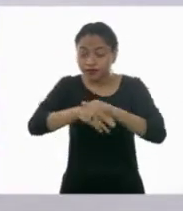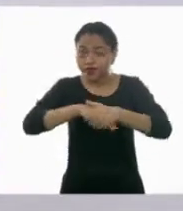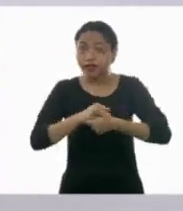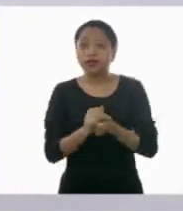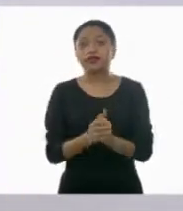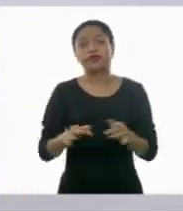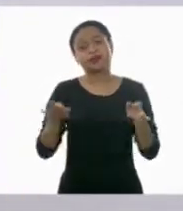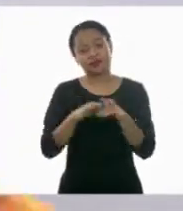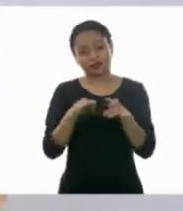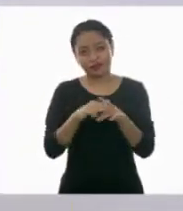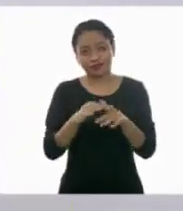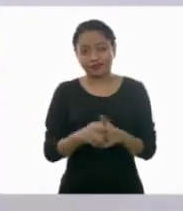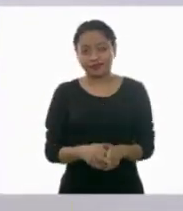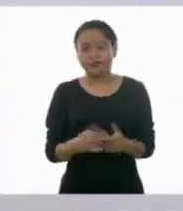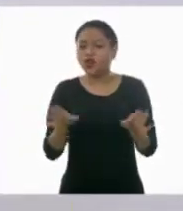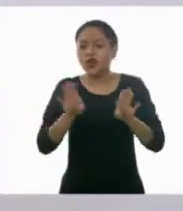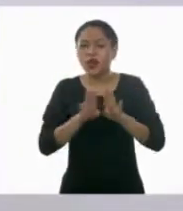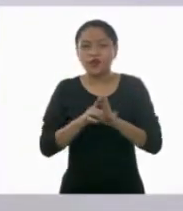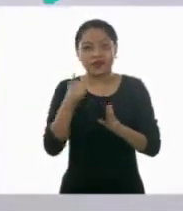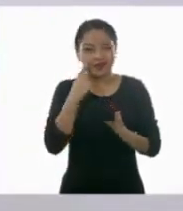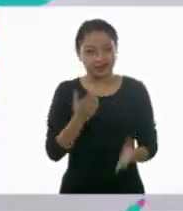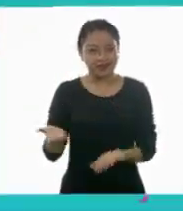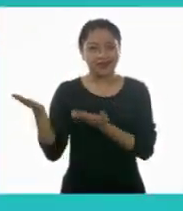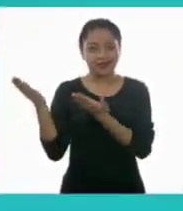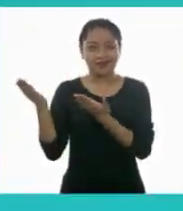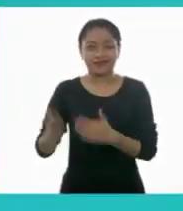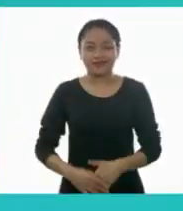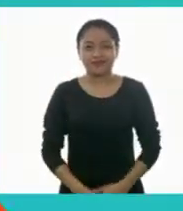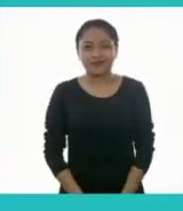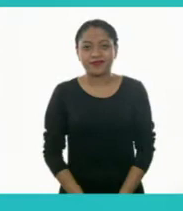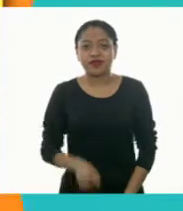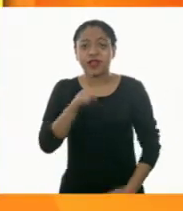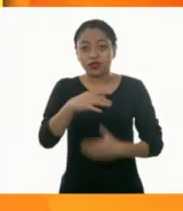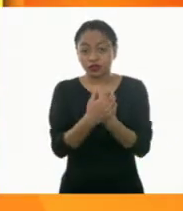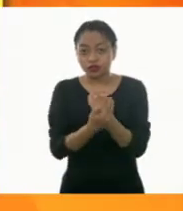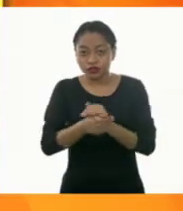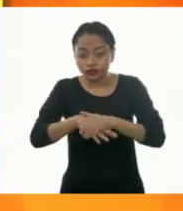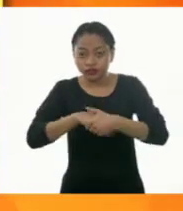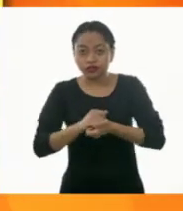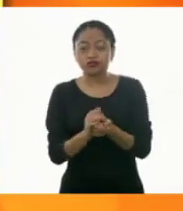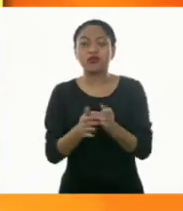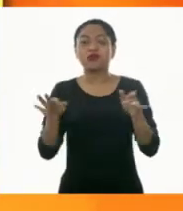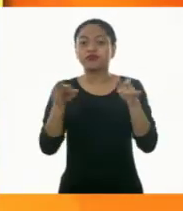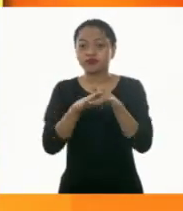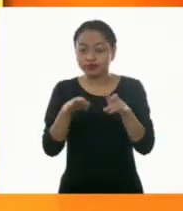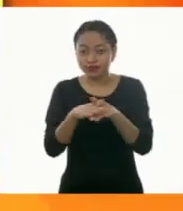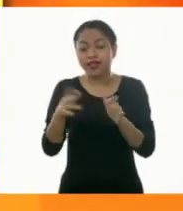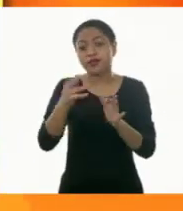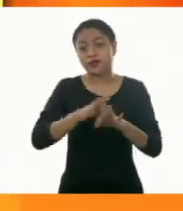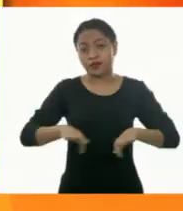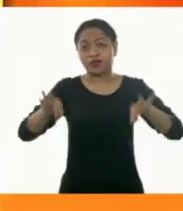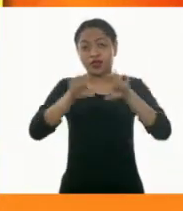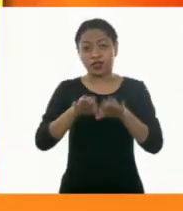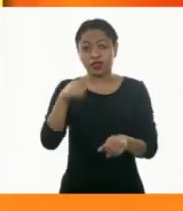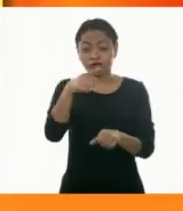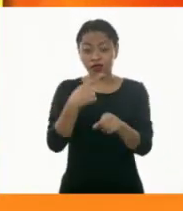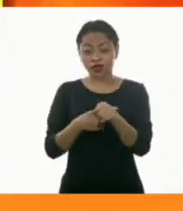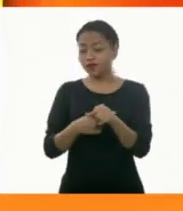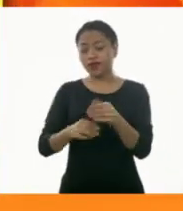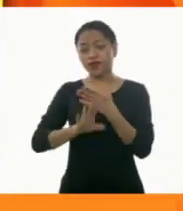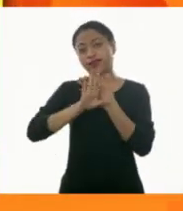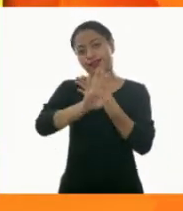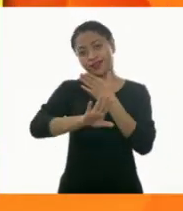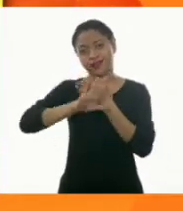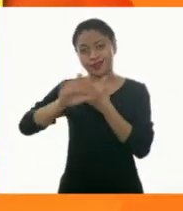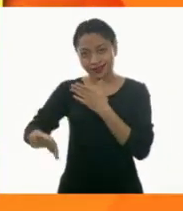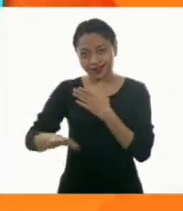manos como se muestra en la siguiente cápsula. Lavarnos las manos varias veces al día es importante para prevenir